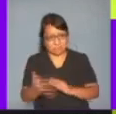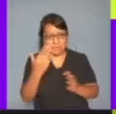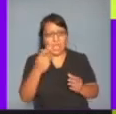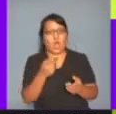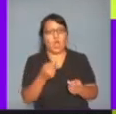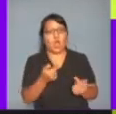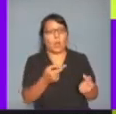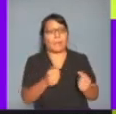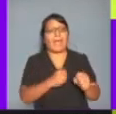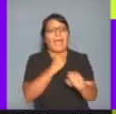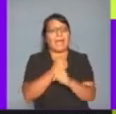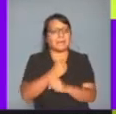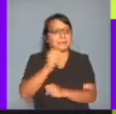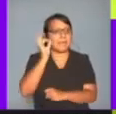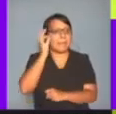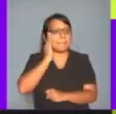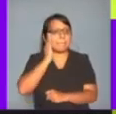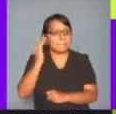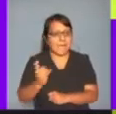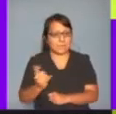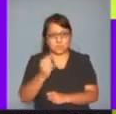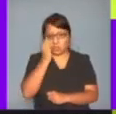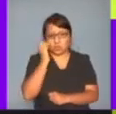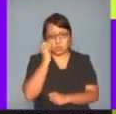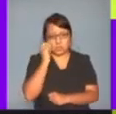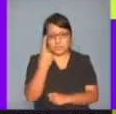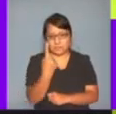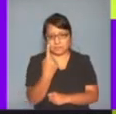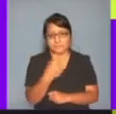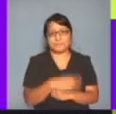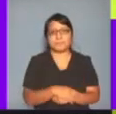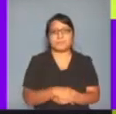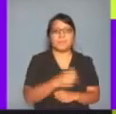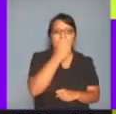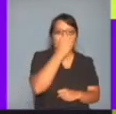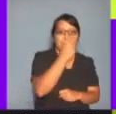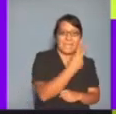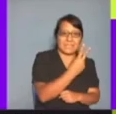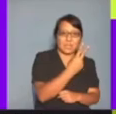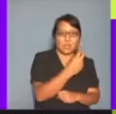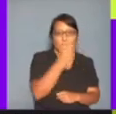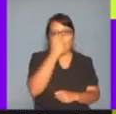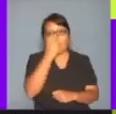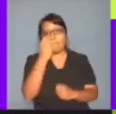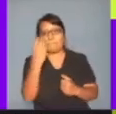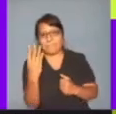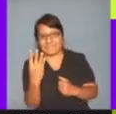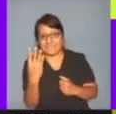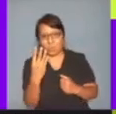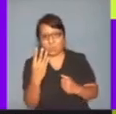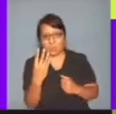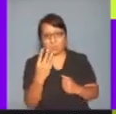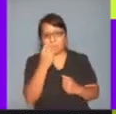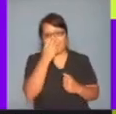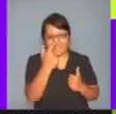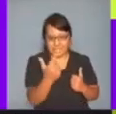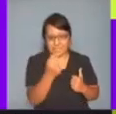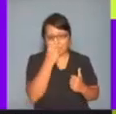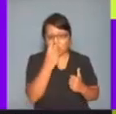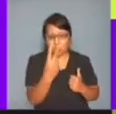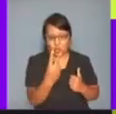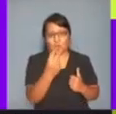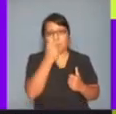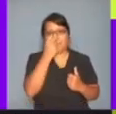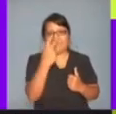el 31 de marzo. Y entre el 22 y el 24 de febrero, el 27 y el 29